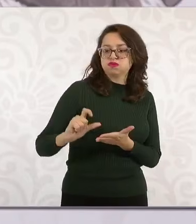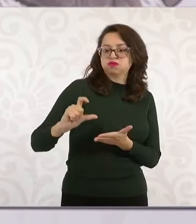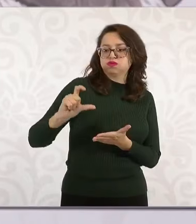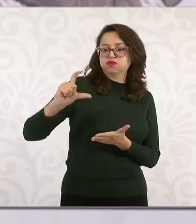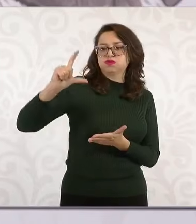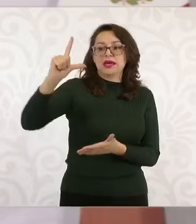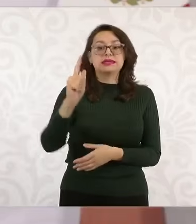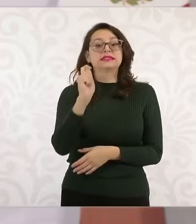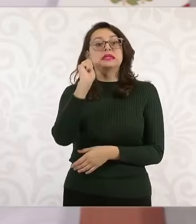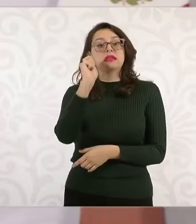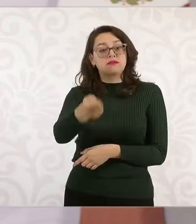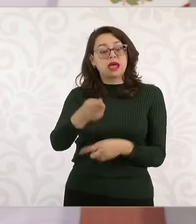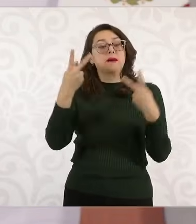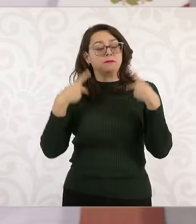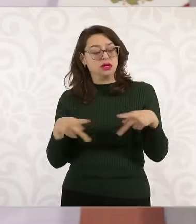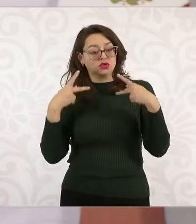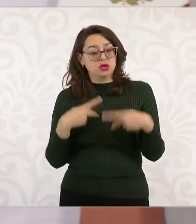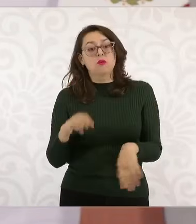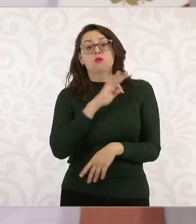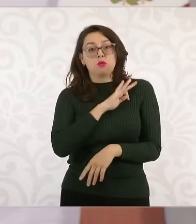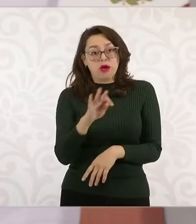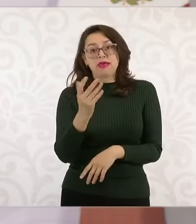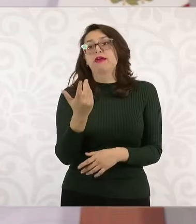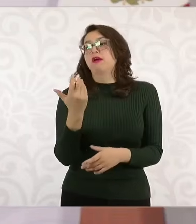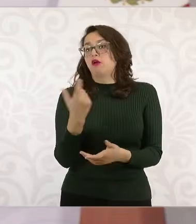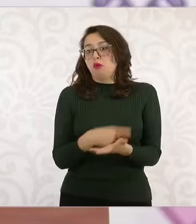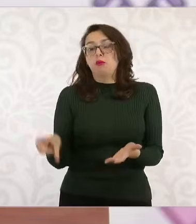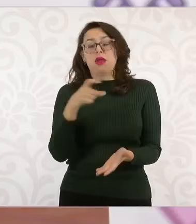gente puede comprar más del doble de lo que compraba antes,